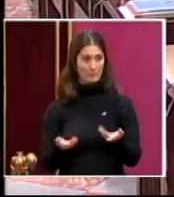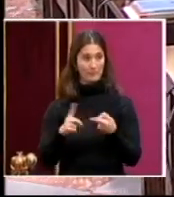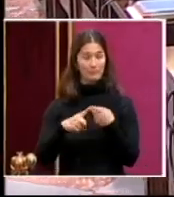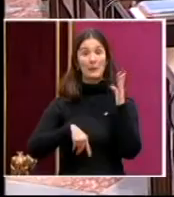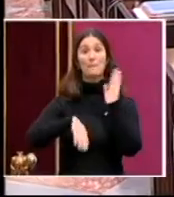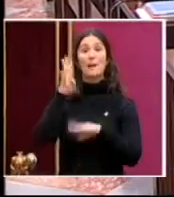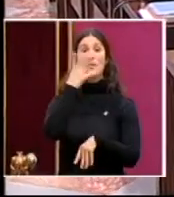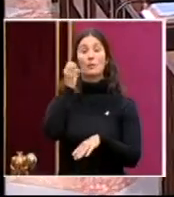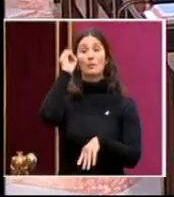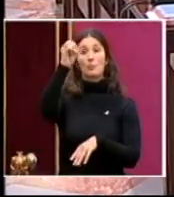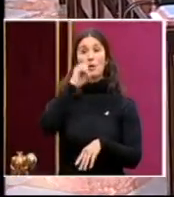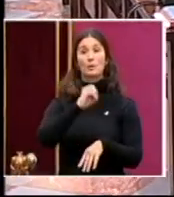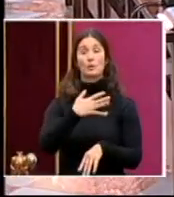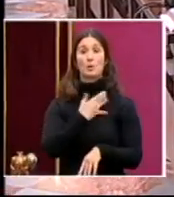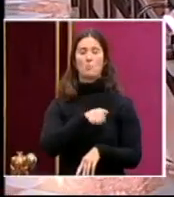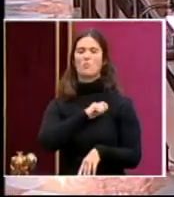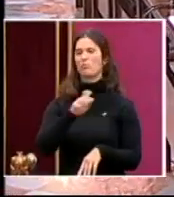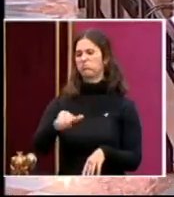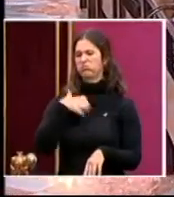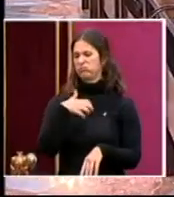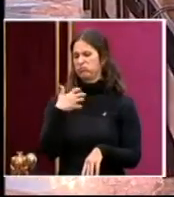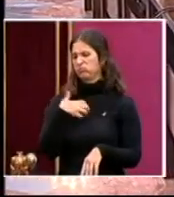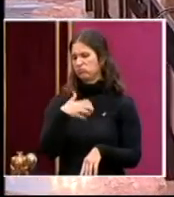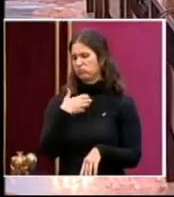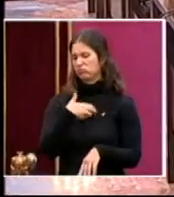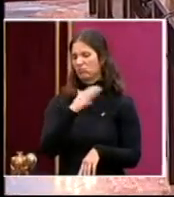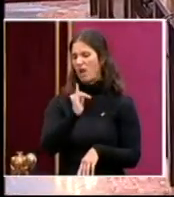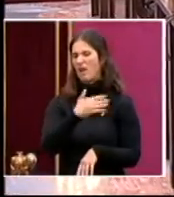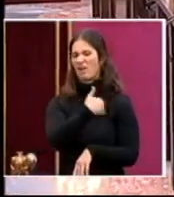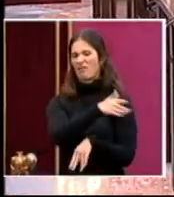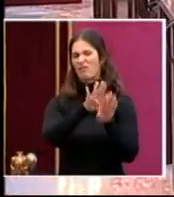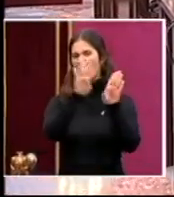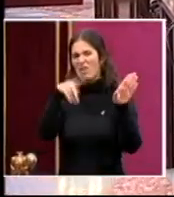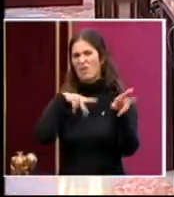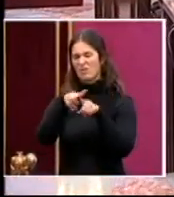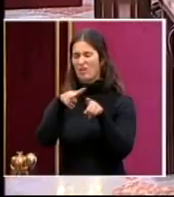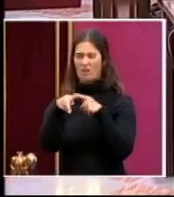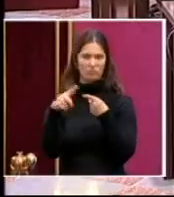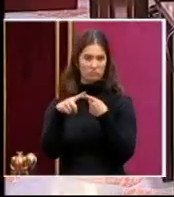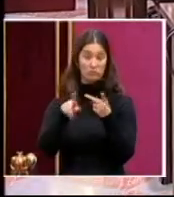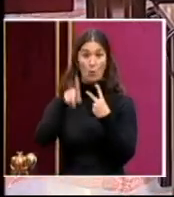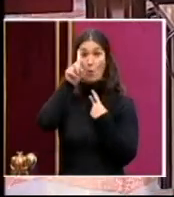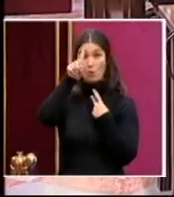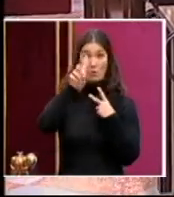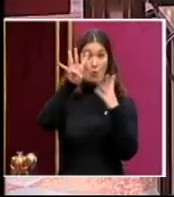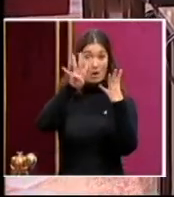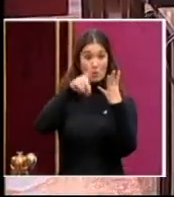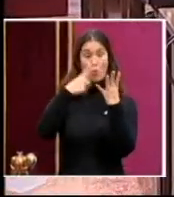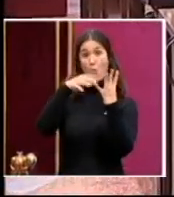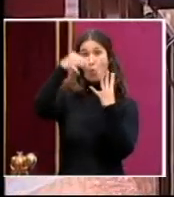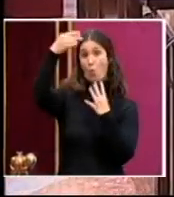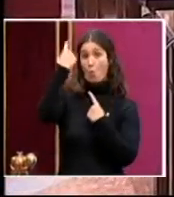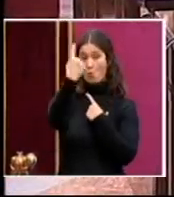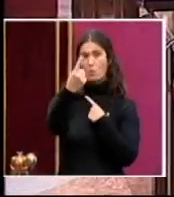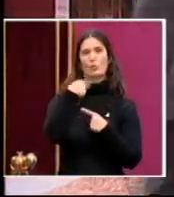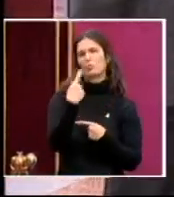del 40% de los españoles les molestaría mucho o bastante tener como vecino a gitanos. A uno de cada cuatro españoles no le